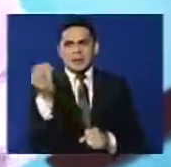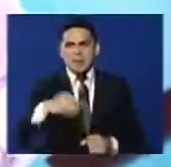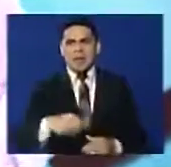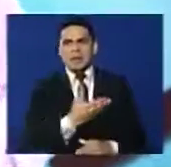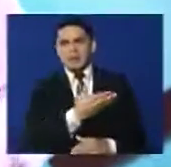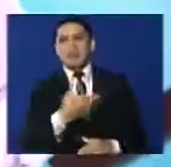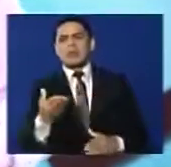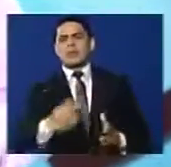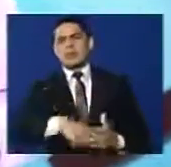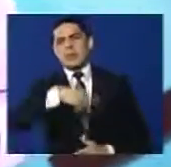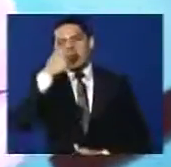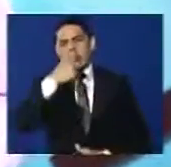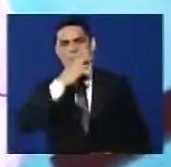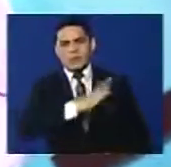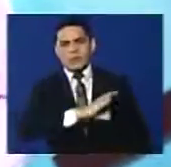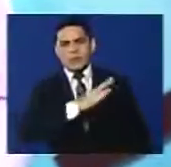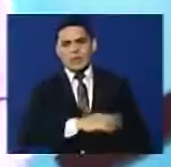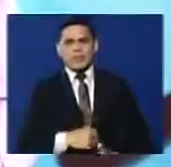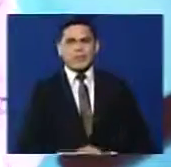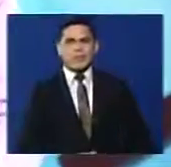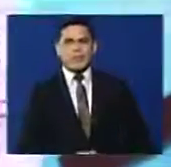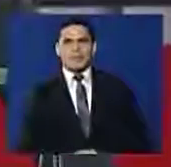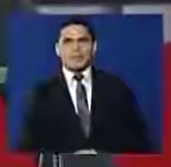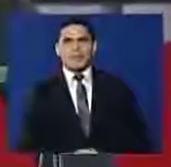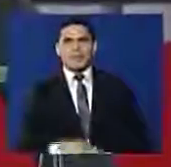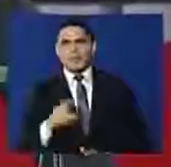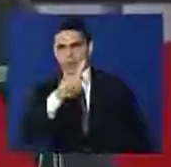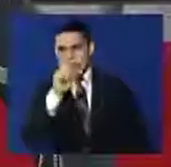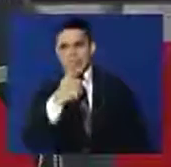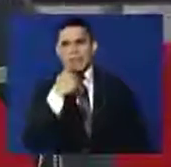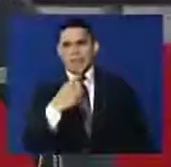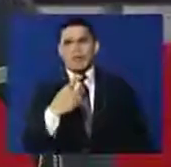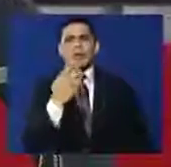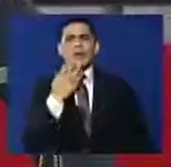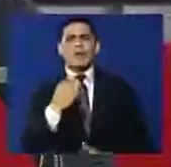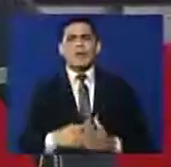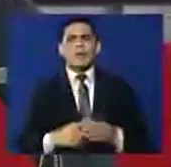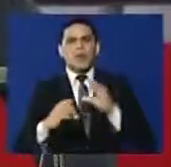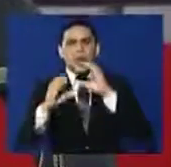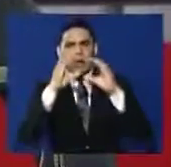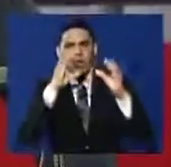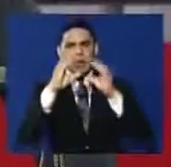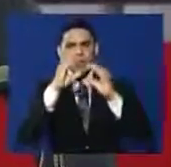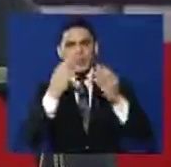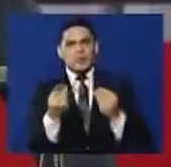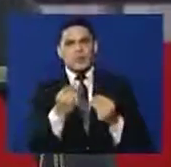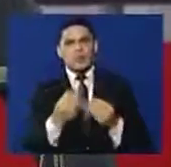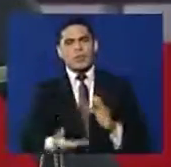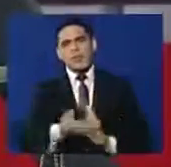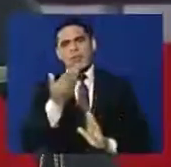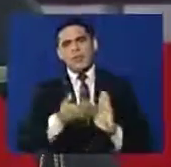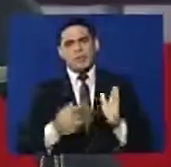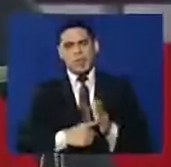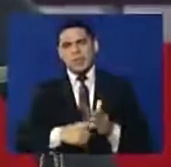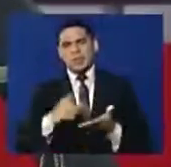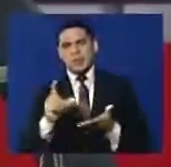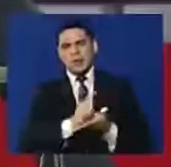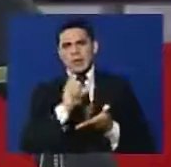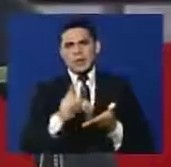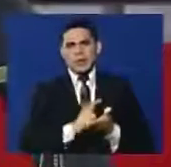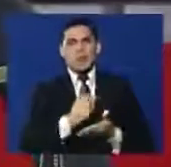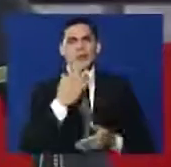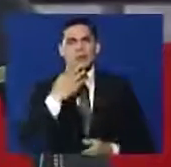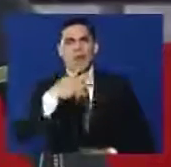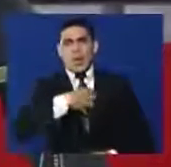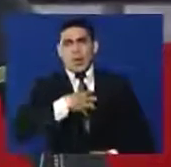directamente en la cosa social. Un género importante comunicacionalmente hablando, desde el punto de vista de la literatura, la dramaturgia, son